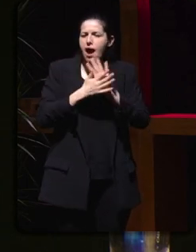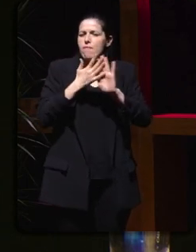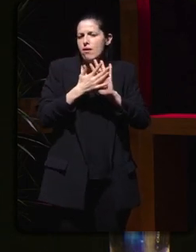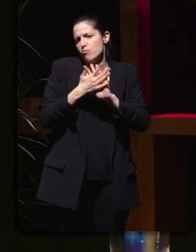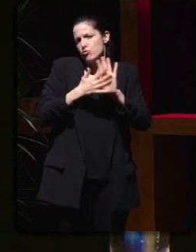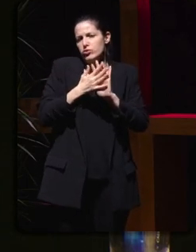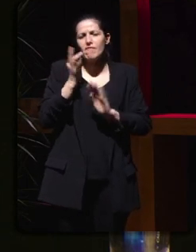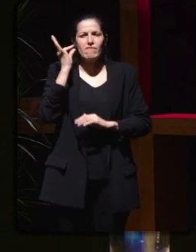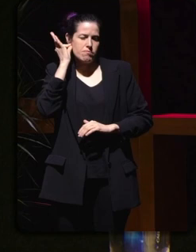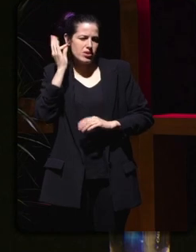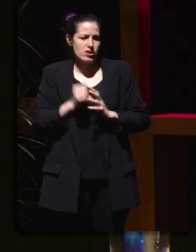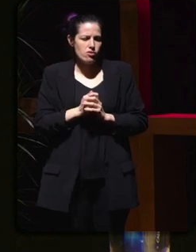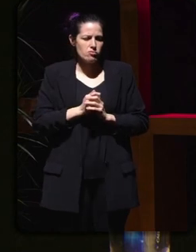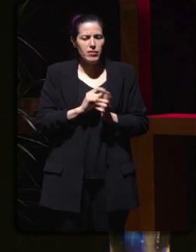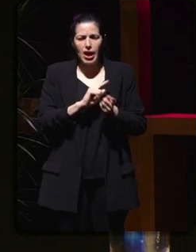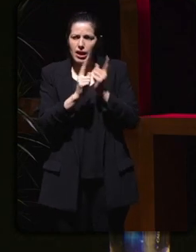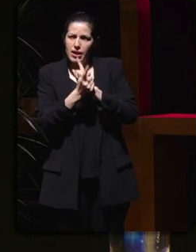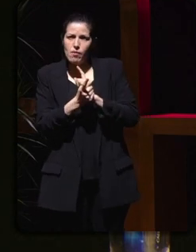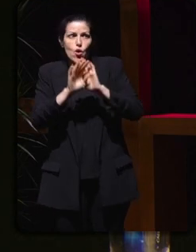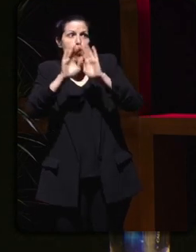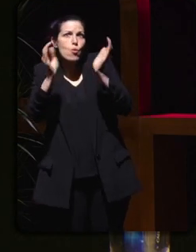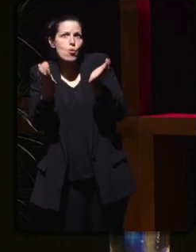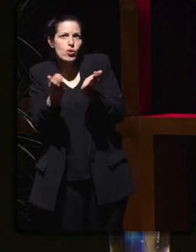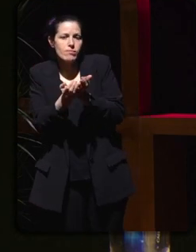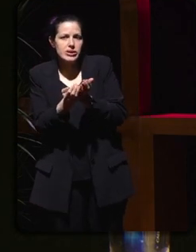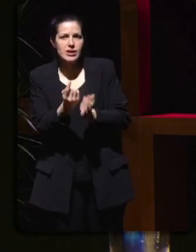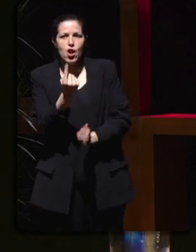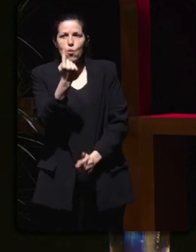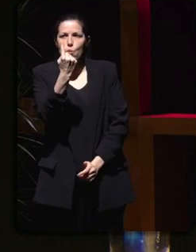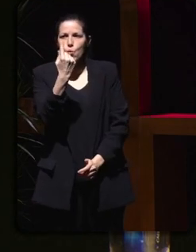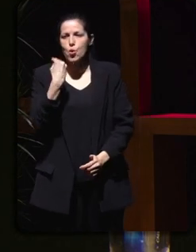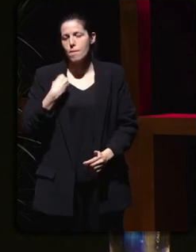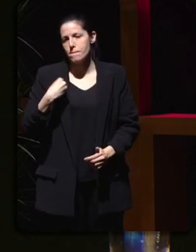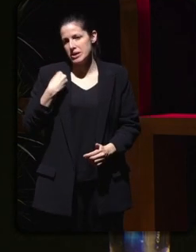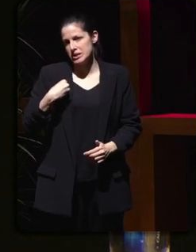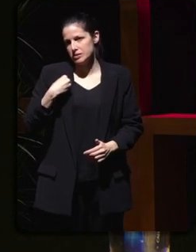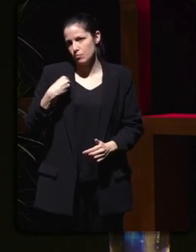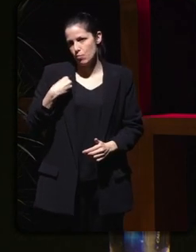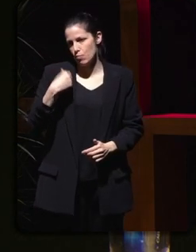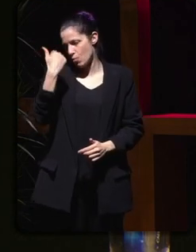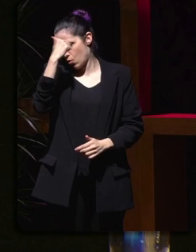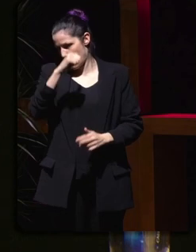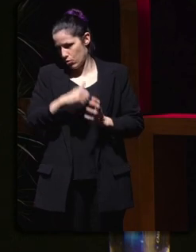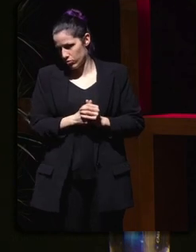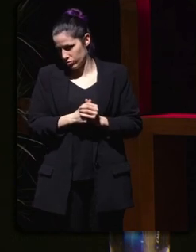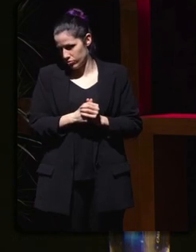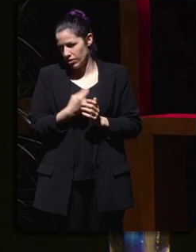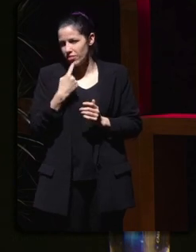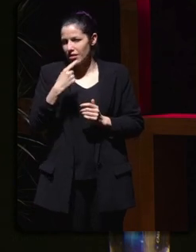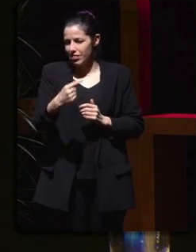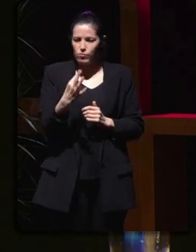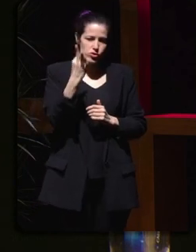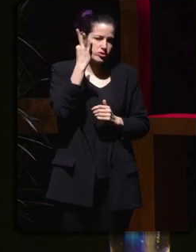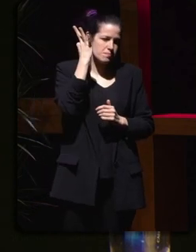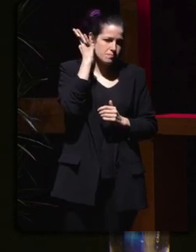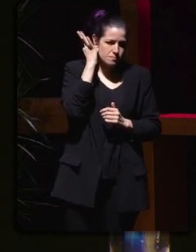cuando pasamos experiencias universales decimos porque uno mismo porque si decimos como una misma estamos hablando de